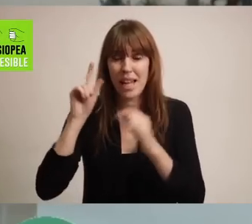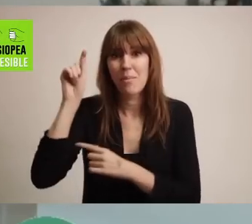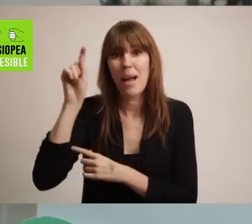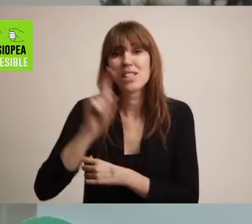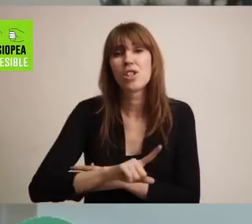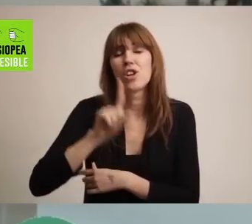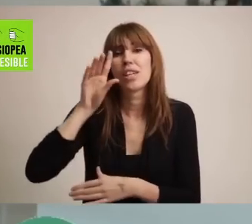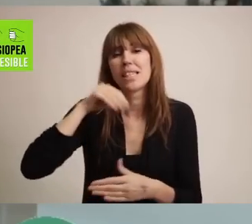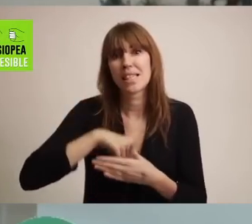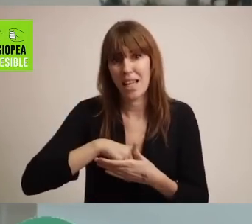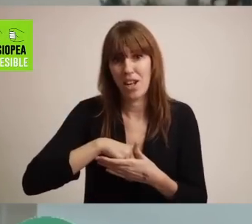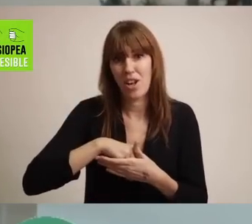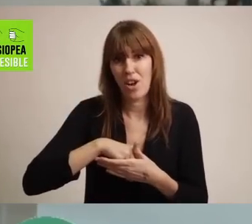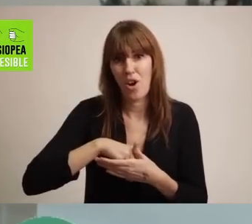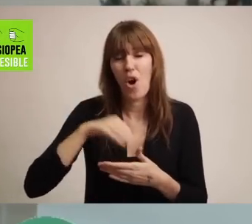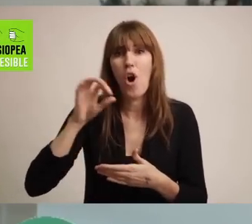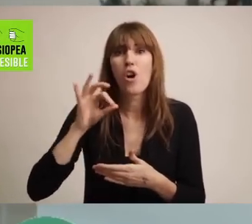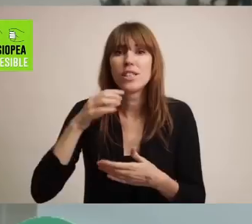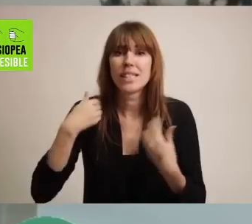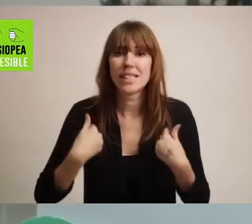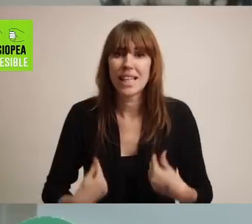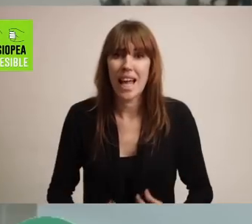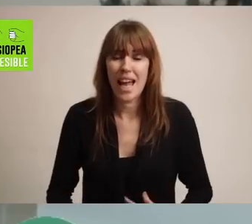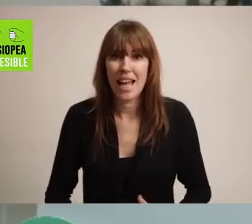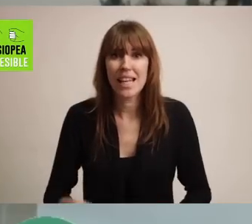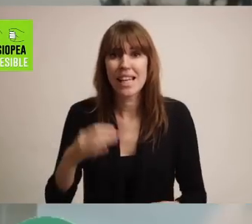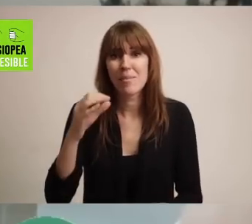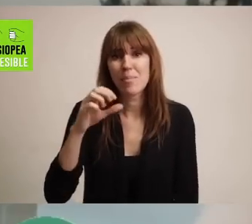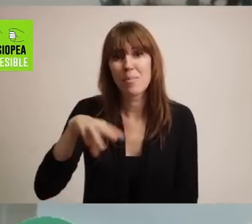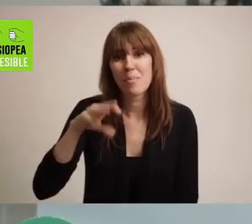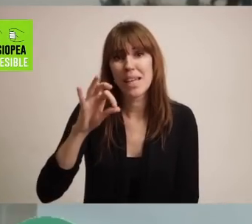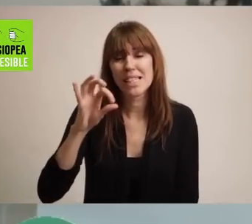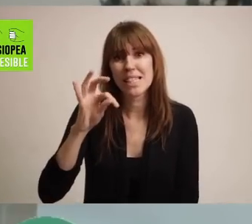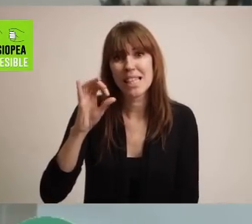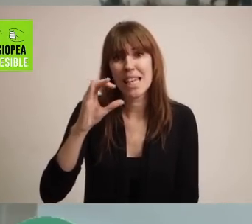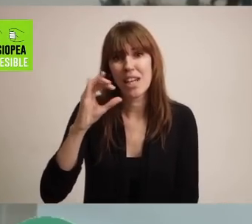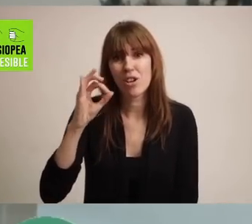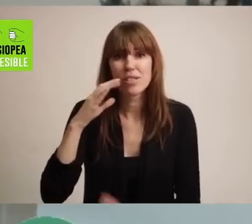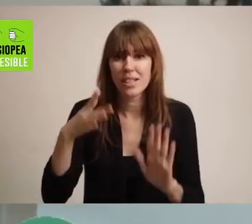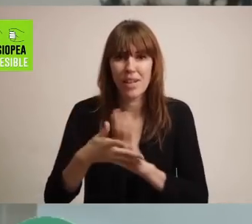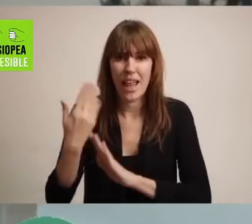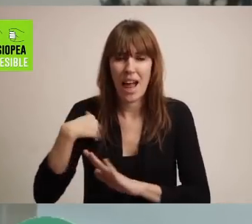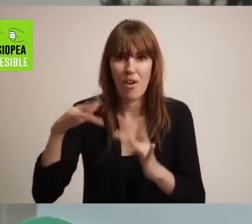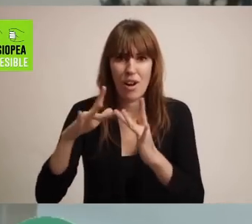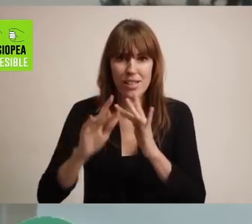maestro interno, lo que es lo mismo de nuestro ser crístico. Y entonces sí, estaremos